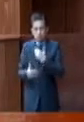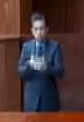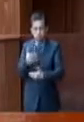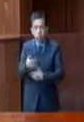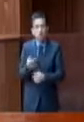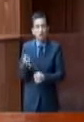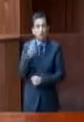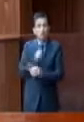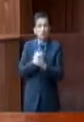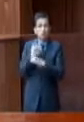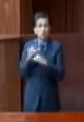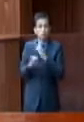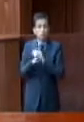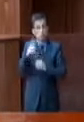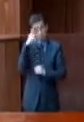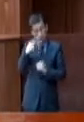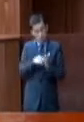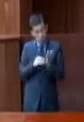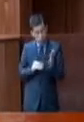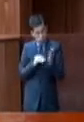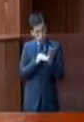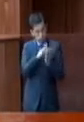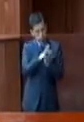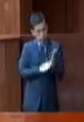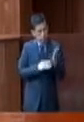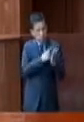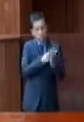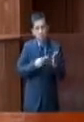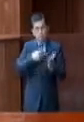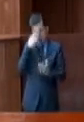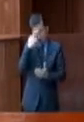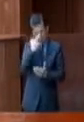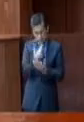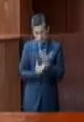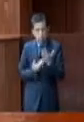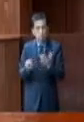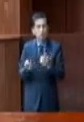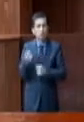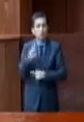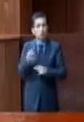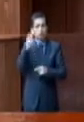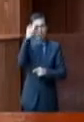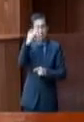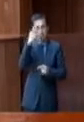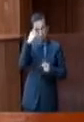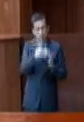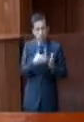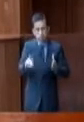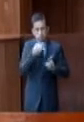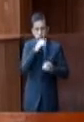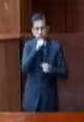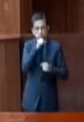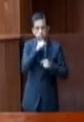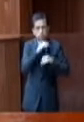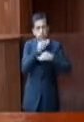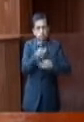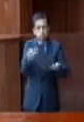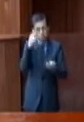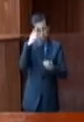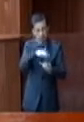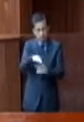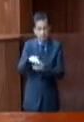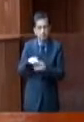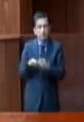escapan a los supuestos de excepciones difusión de propaganda gubernamental en periodo de campaña como son las relativas a servicios educativos y de salud